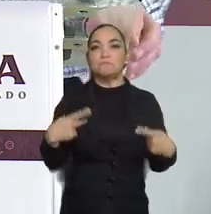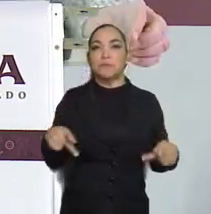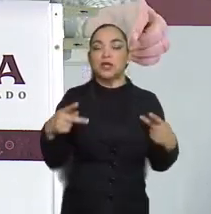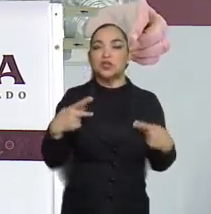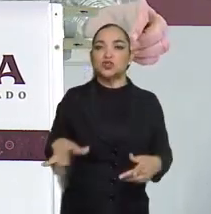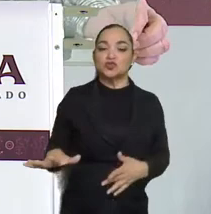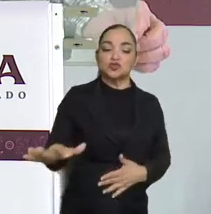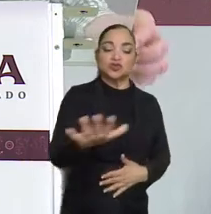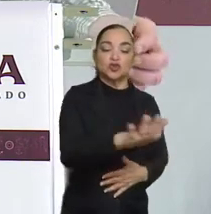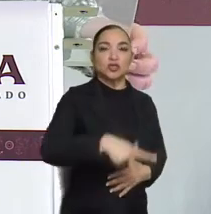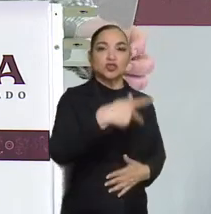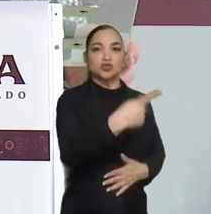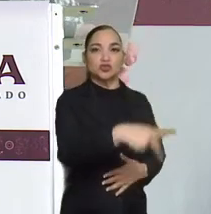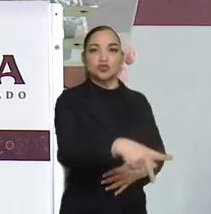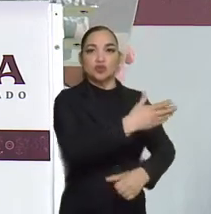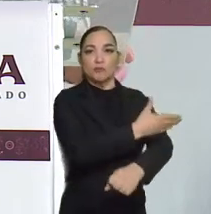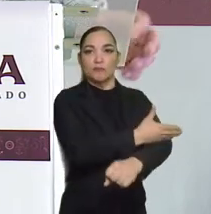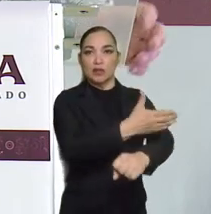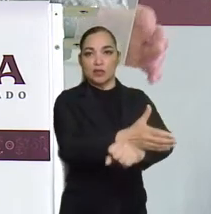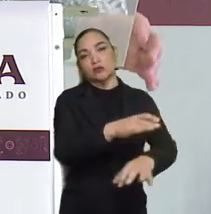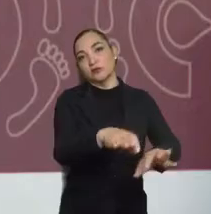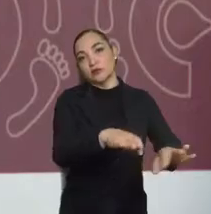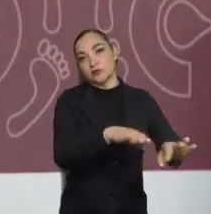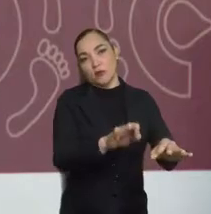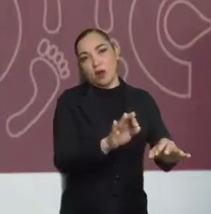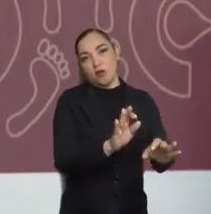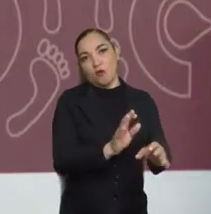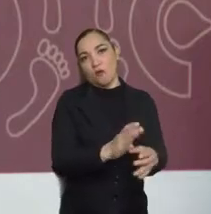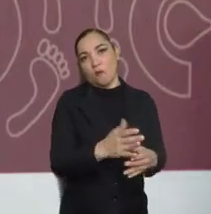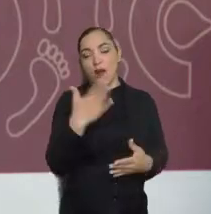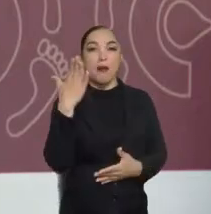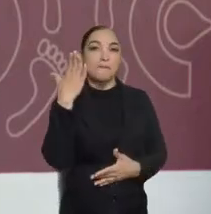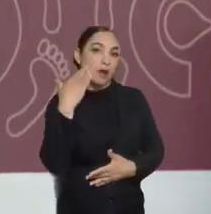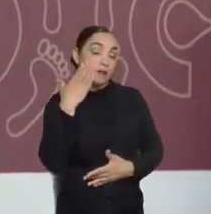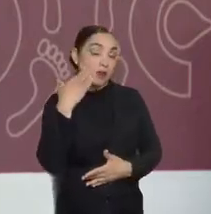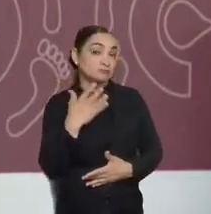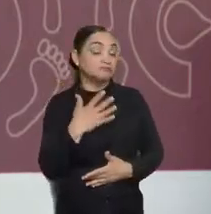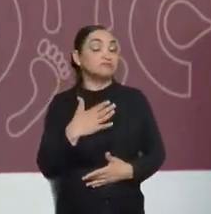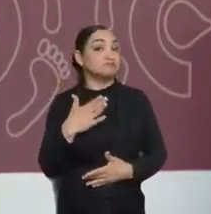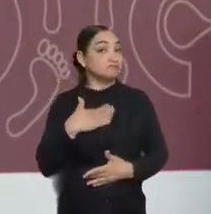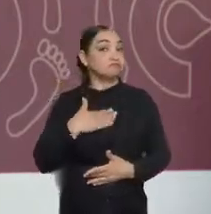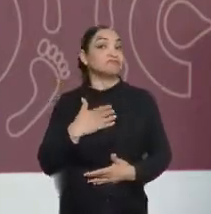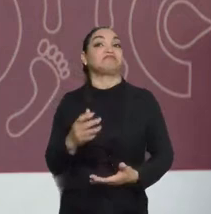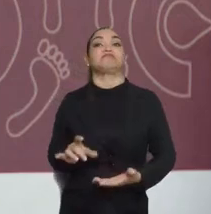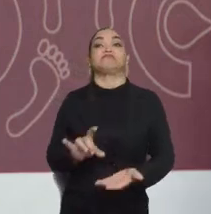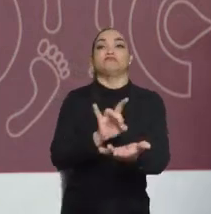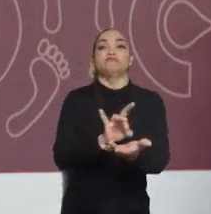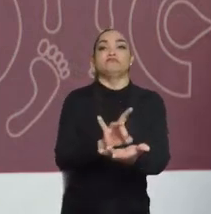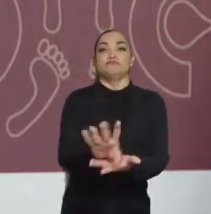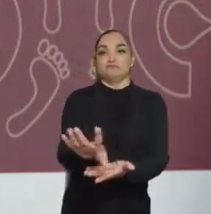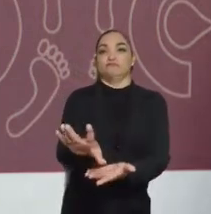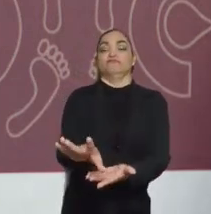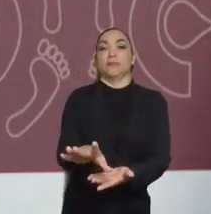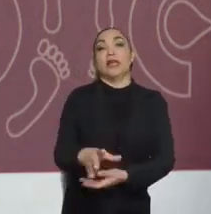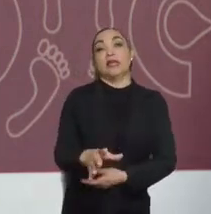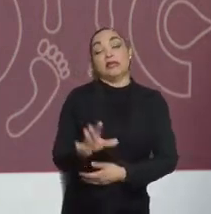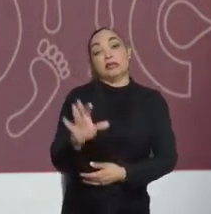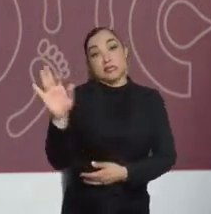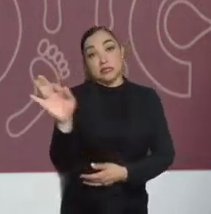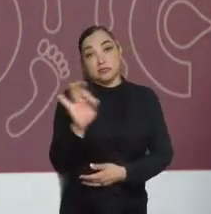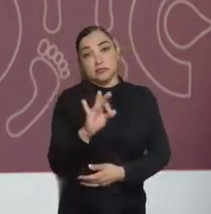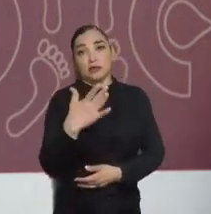colaboradores. Ni modo. Son muy buenos para el trabajo de gobierno, pero no